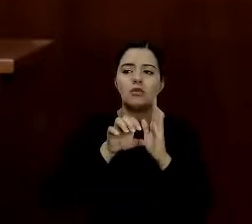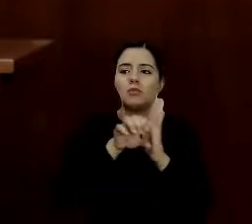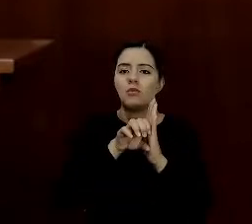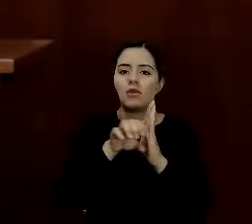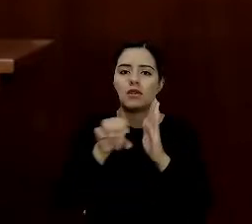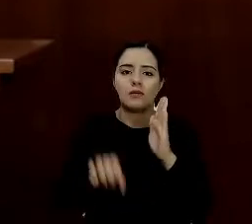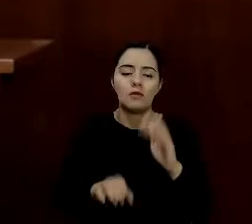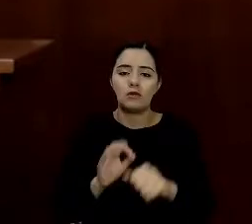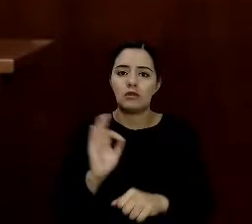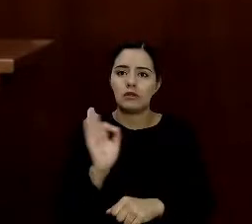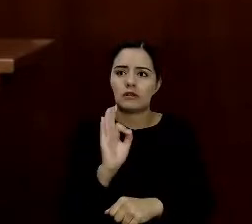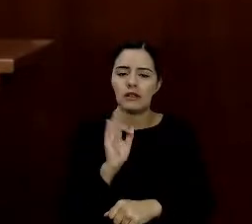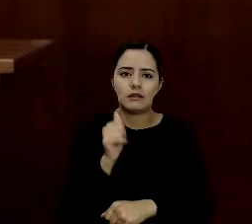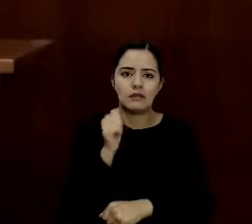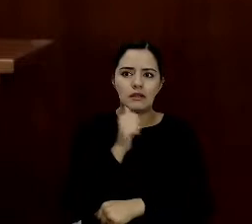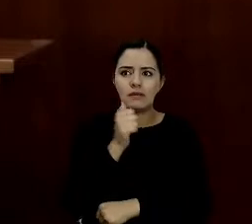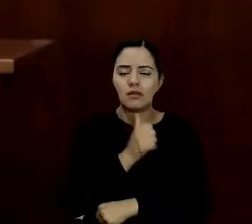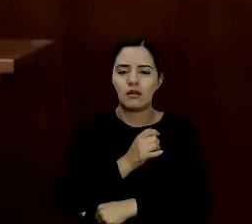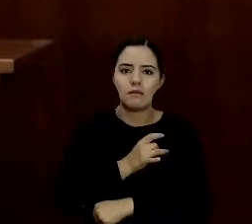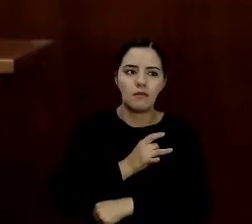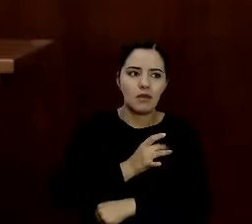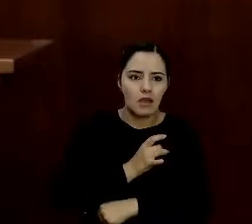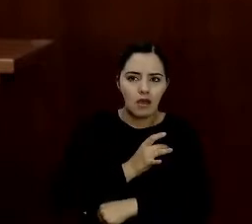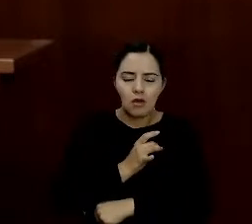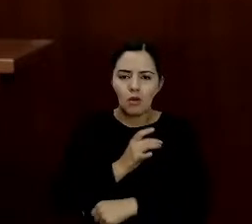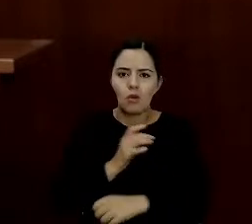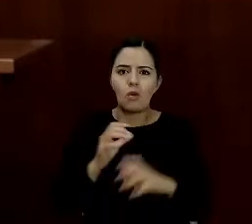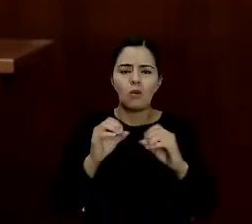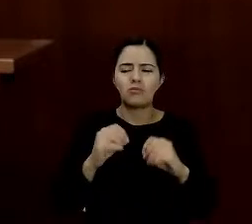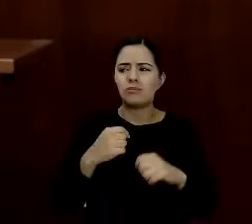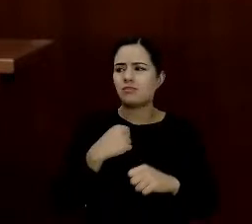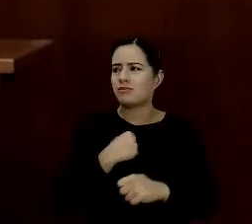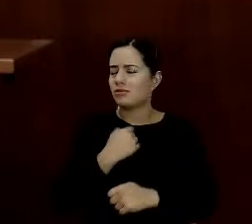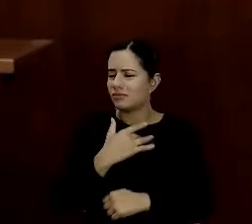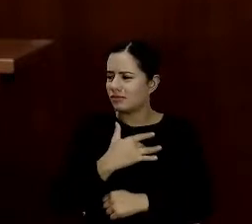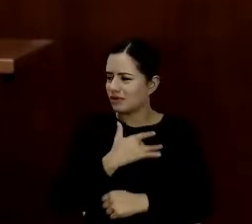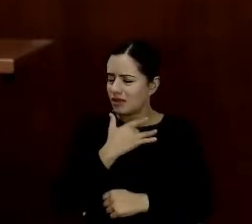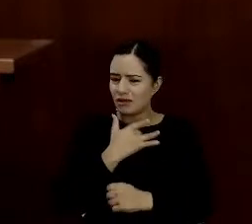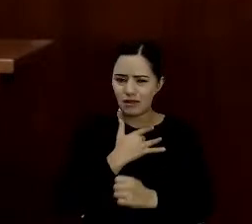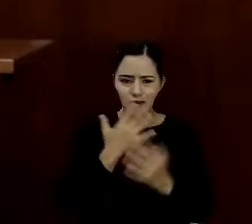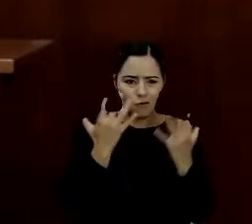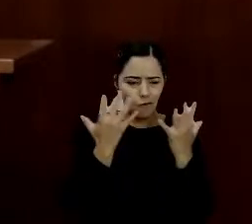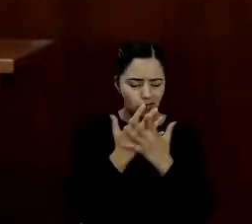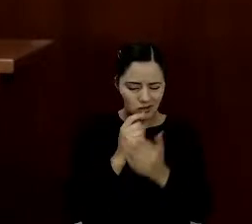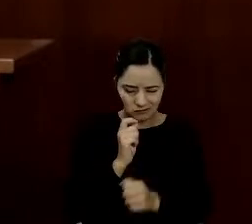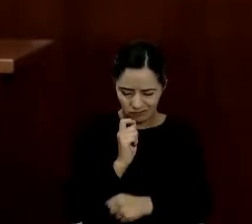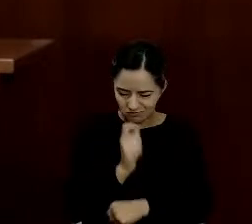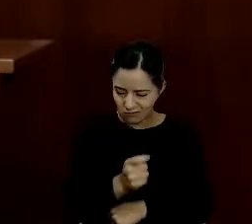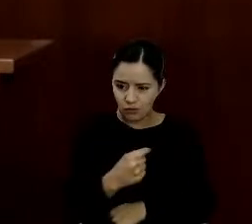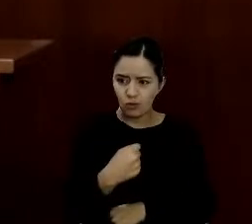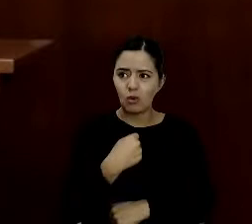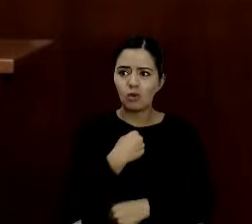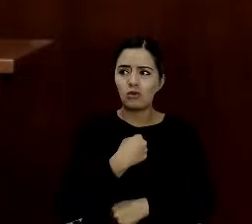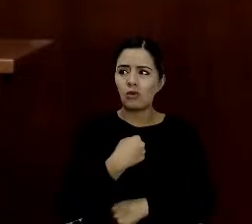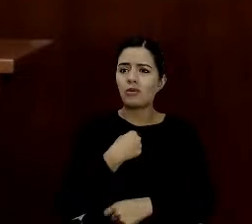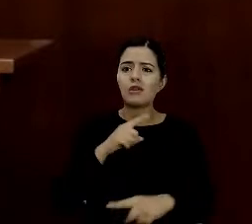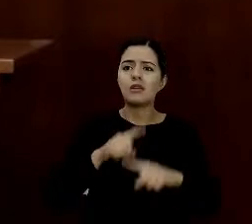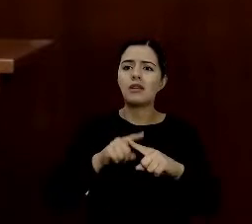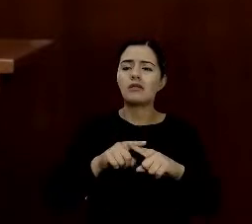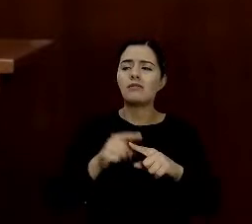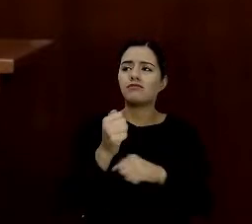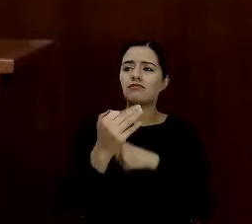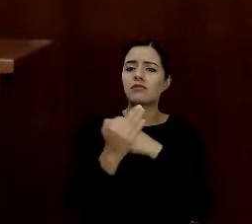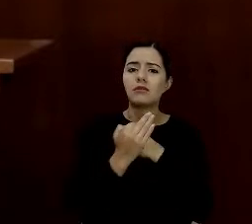de miedo sentimientos de profunda confusión y sensación de una total indefensión la